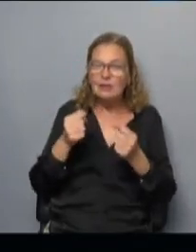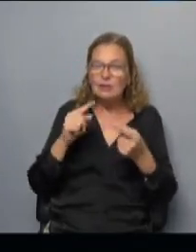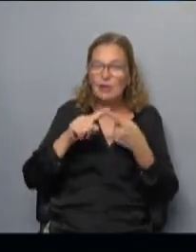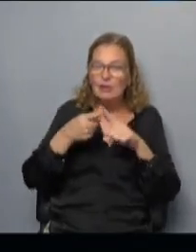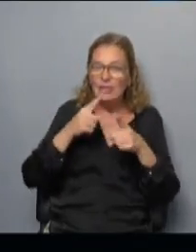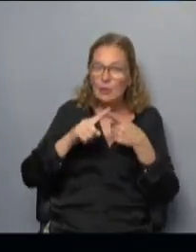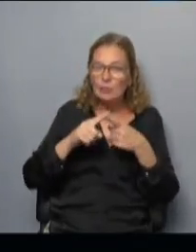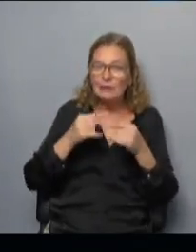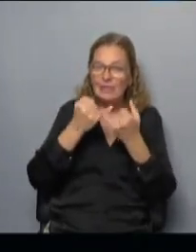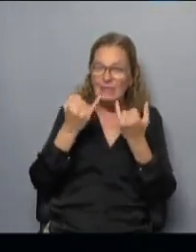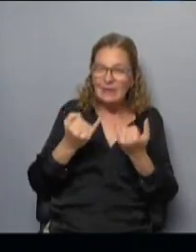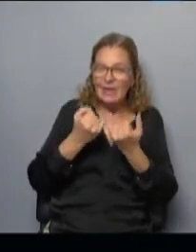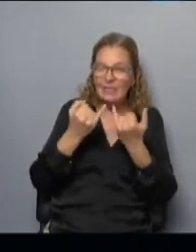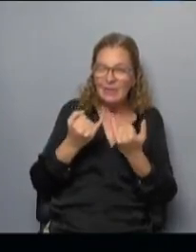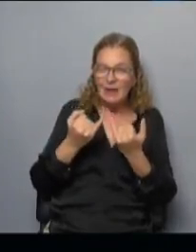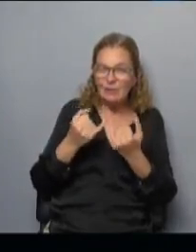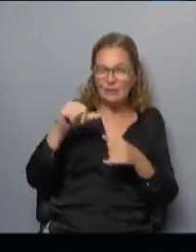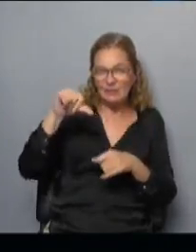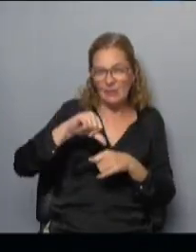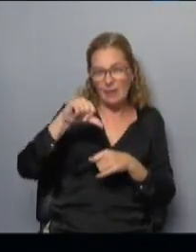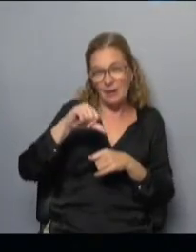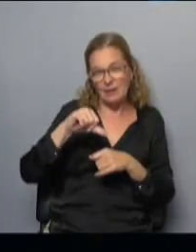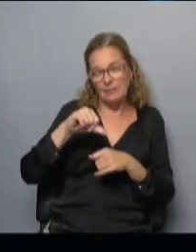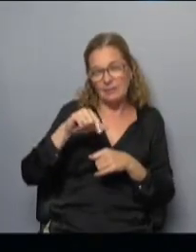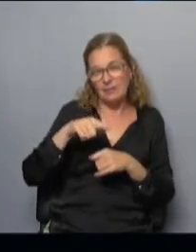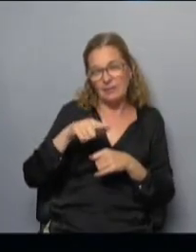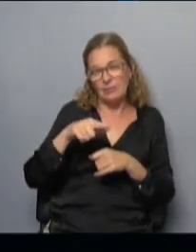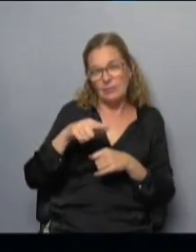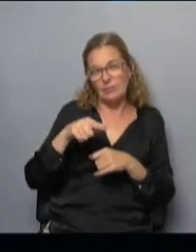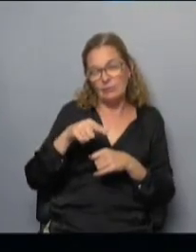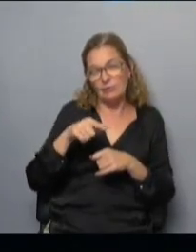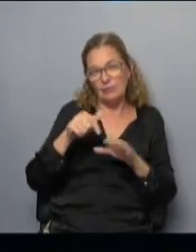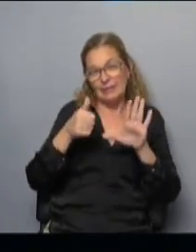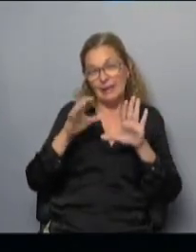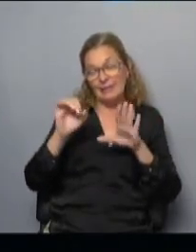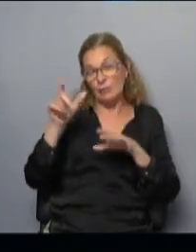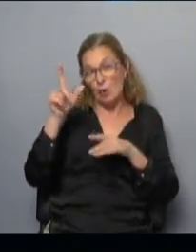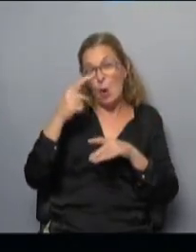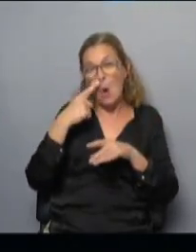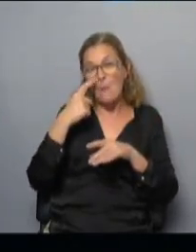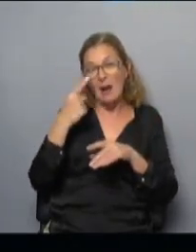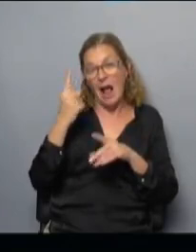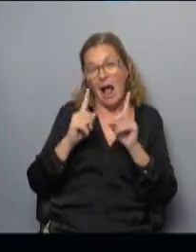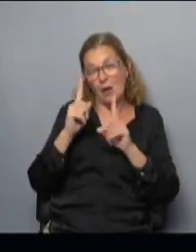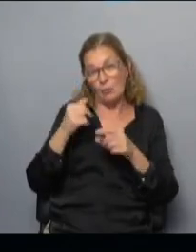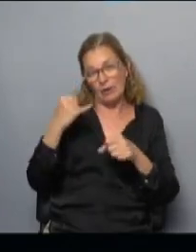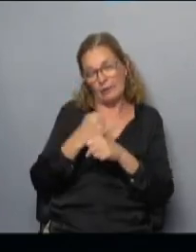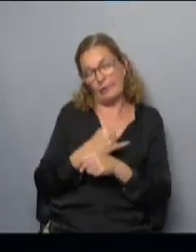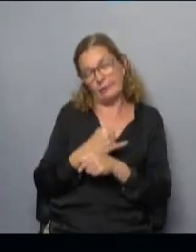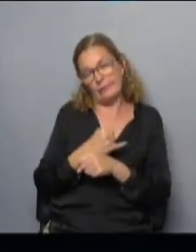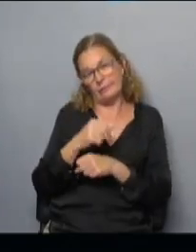se discute la diaria la que hiciste mal evidentemente que si vos tenés 600 tipos algunas rocas metiste